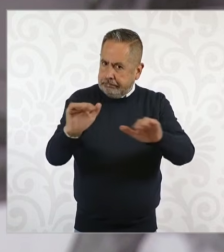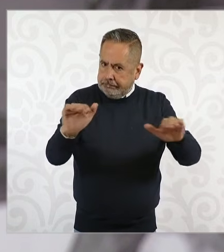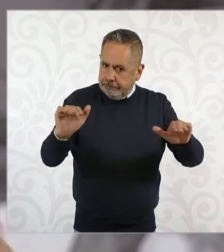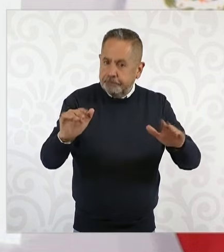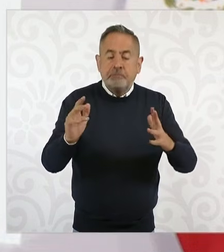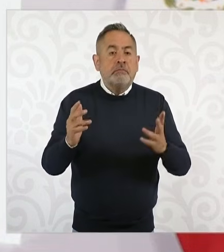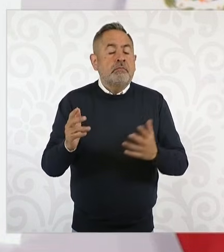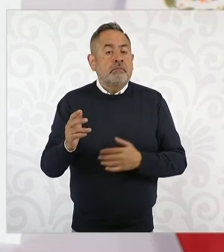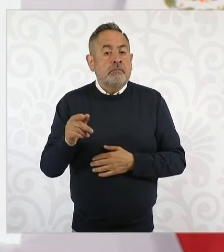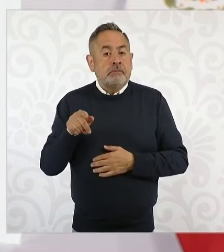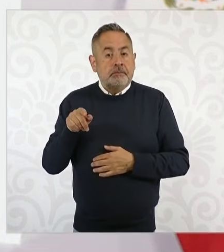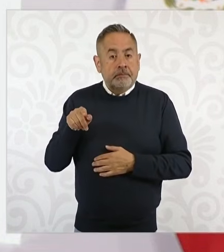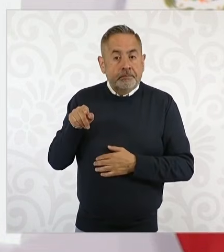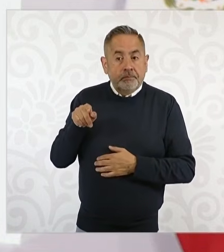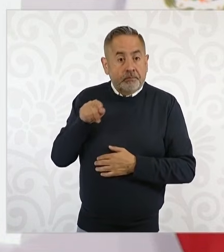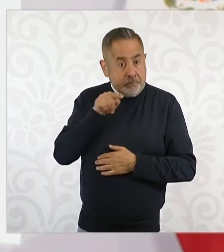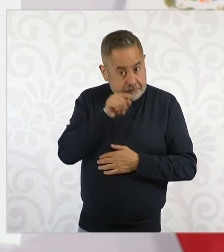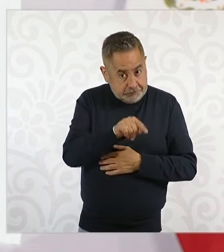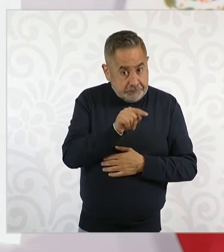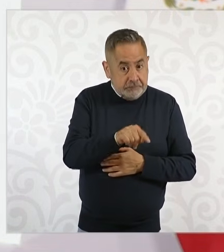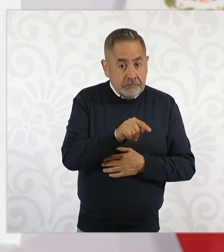que una vez que recojan